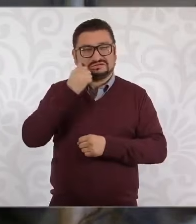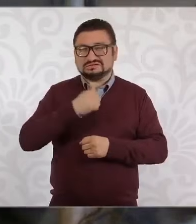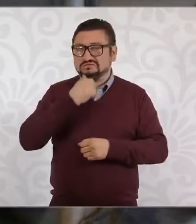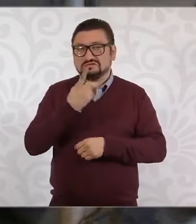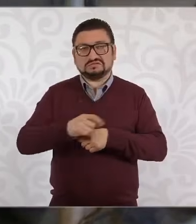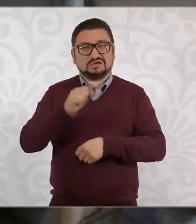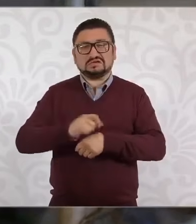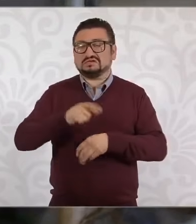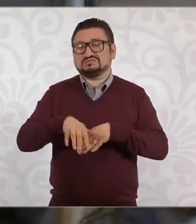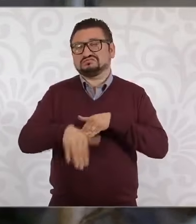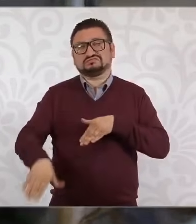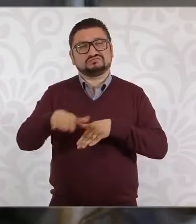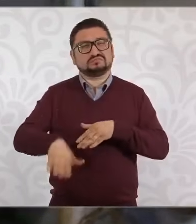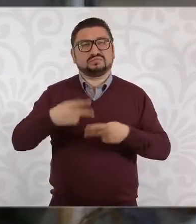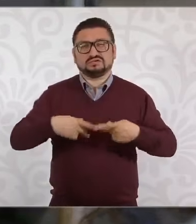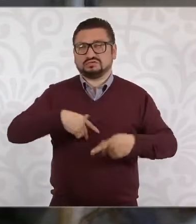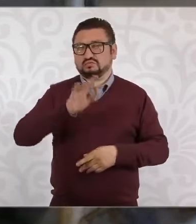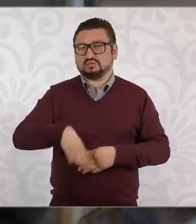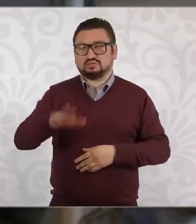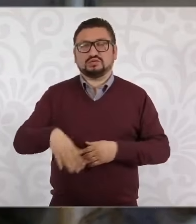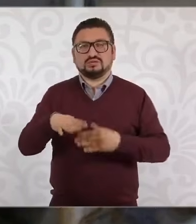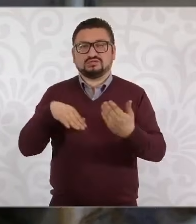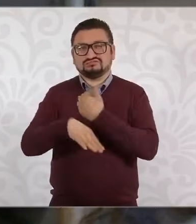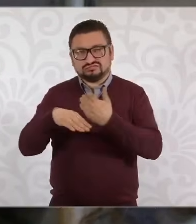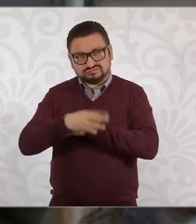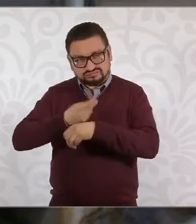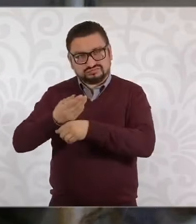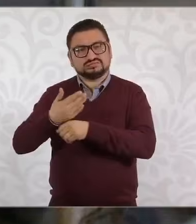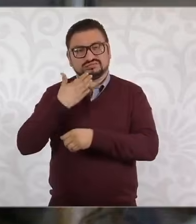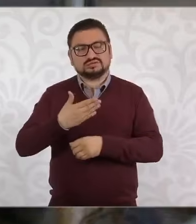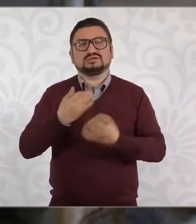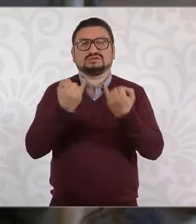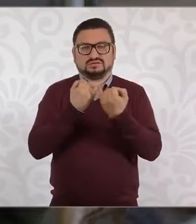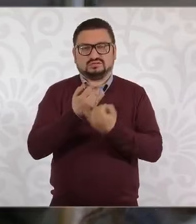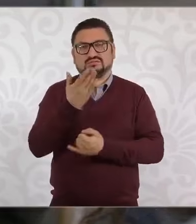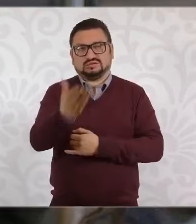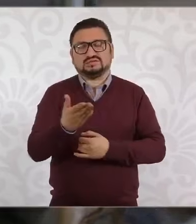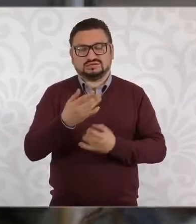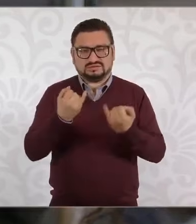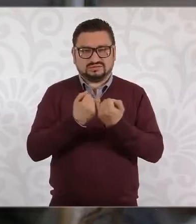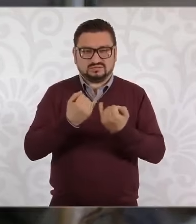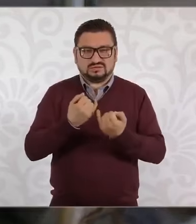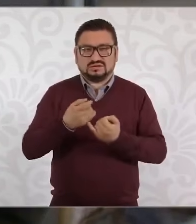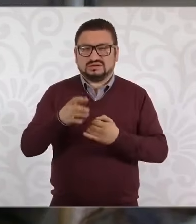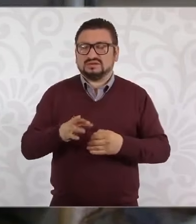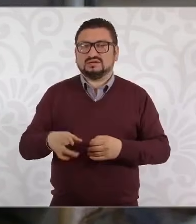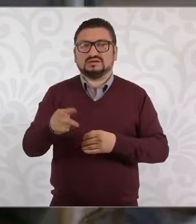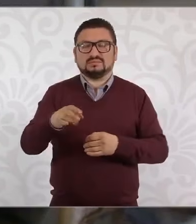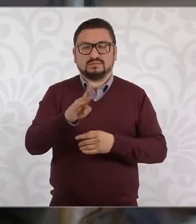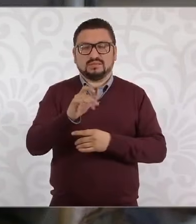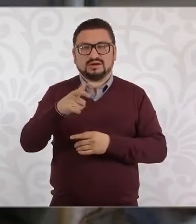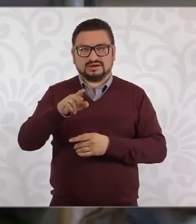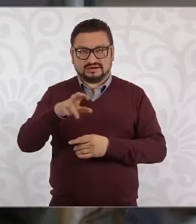ha habido bastante muertes, a ver qué se puede hacer ahí también, y pedirle también sobre el arroyo del Vaquero ahí en la ciudad de La